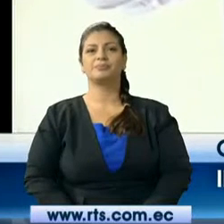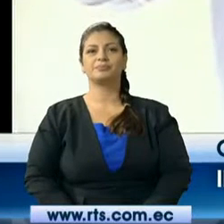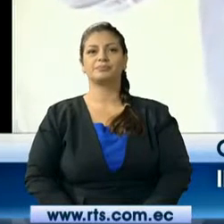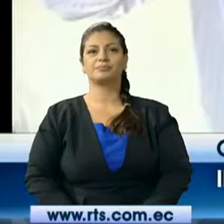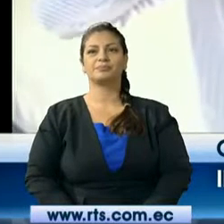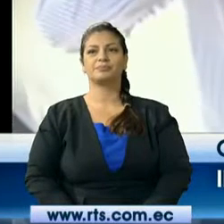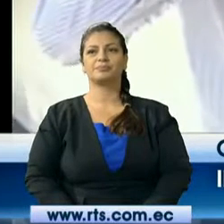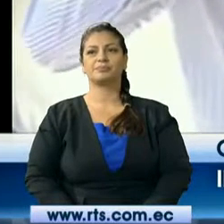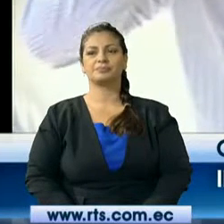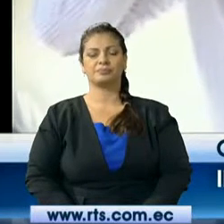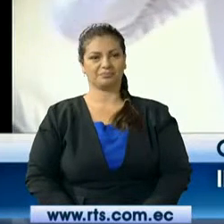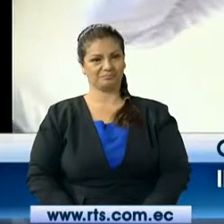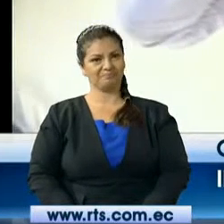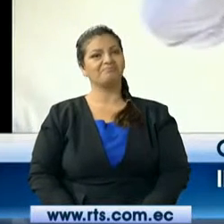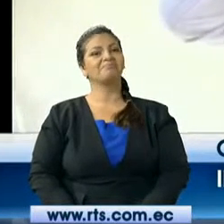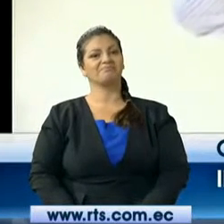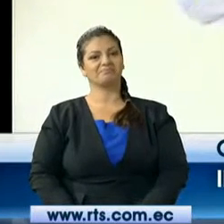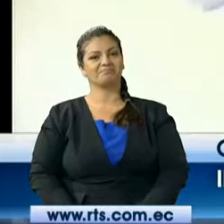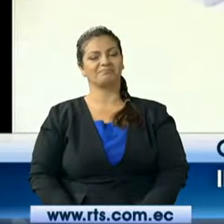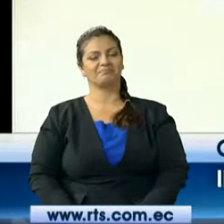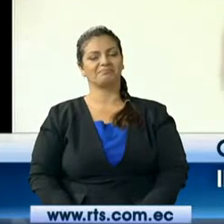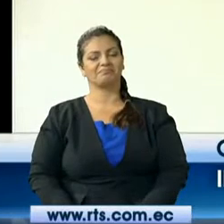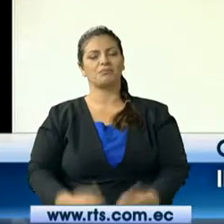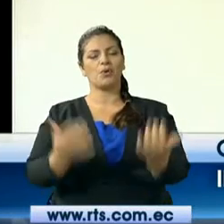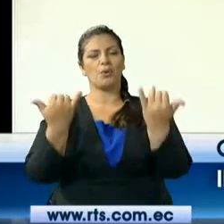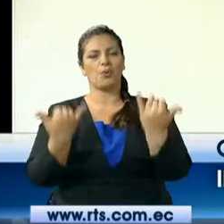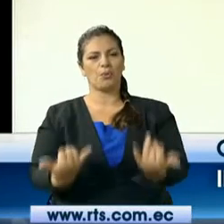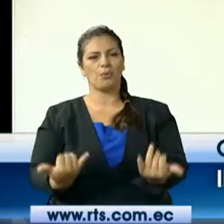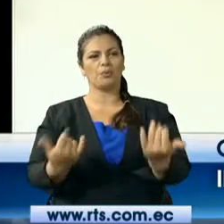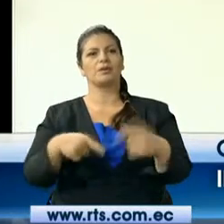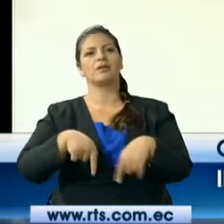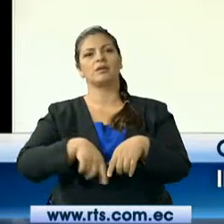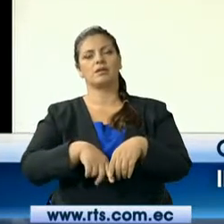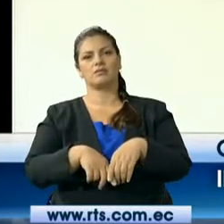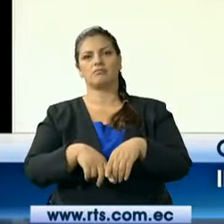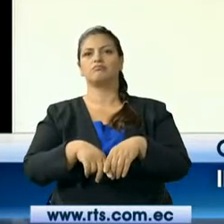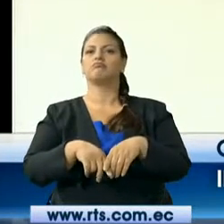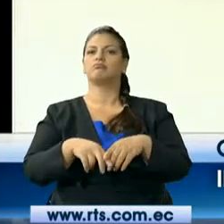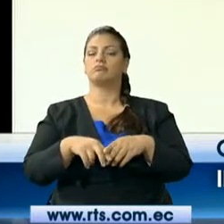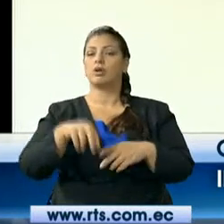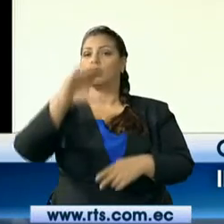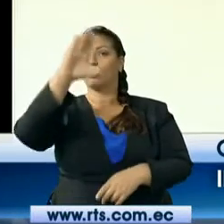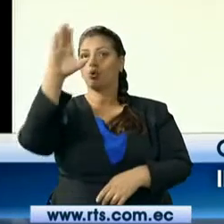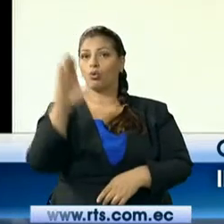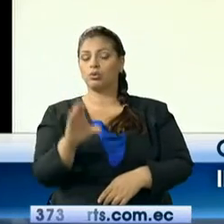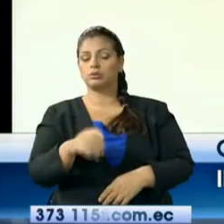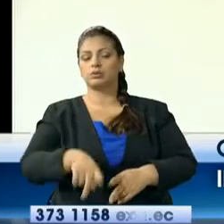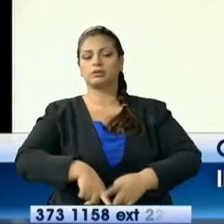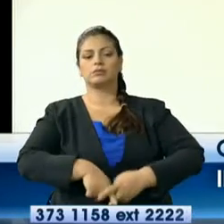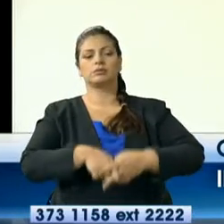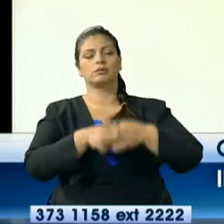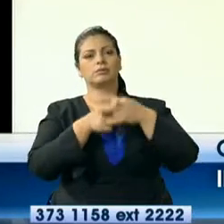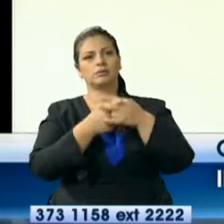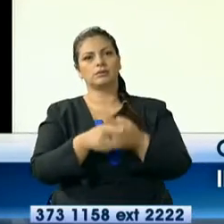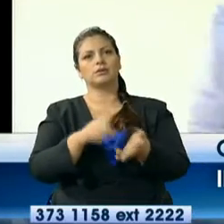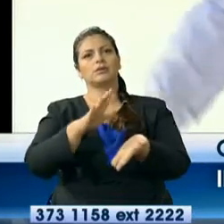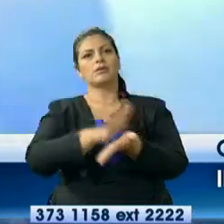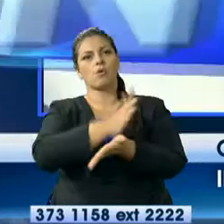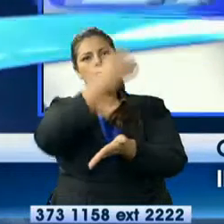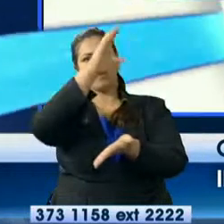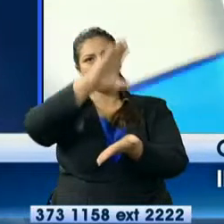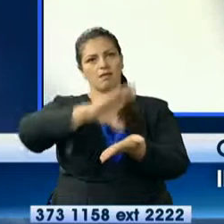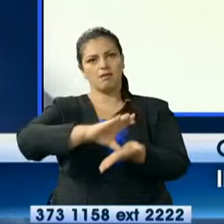Roselena el día de hoy para las clases. Así que ponerse pilas, es un año